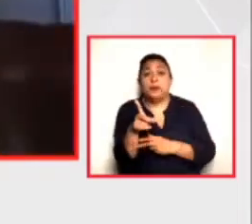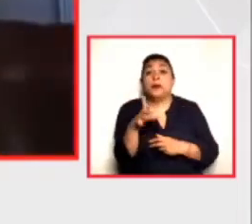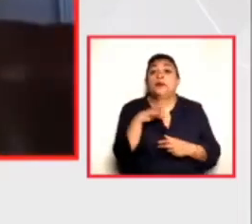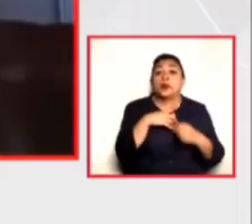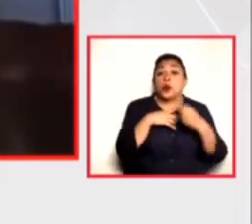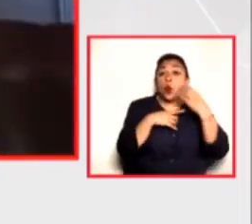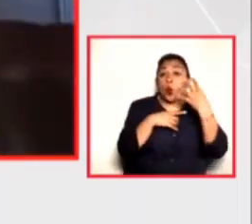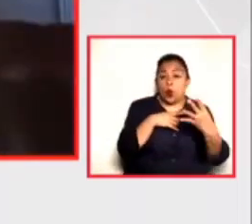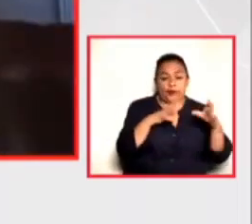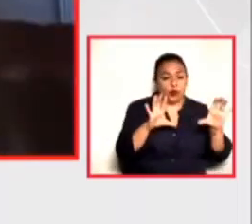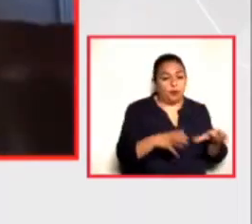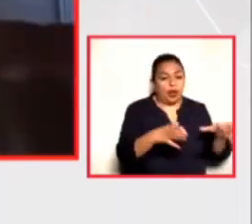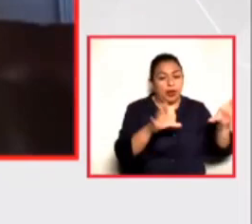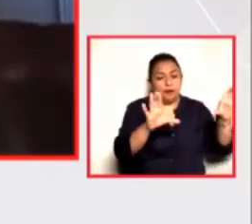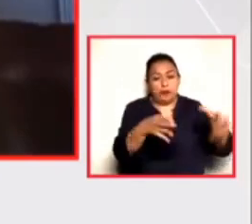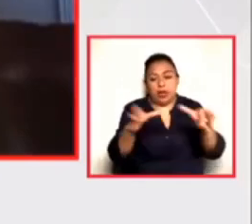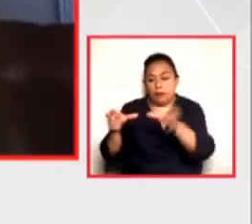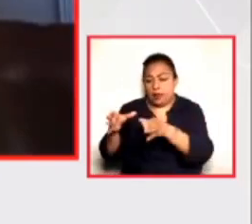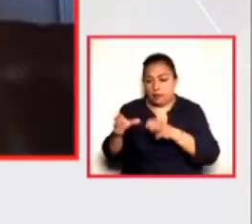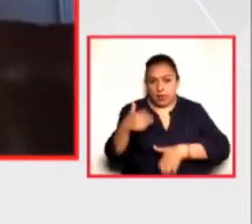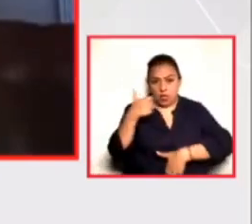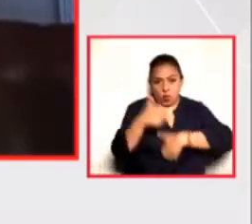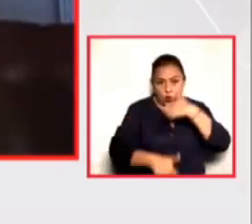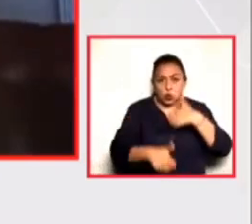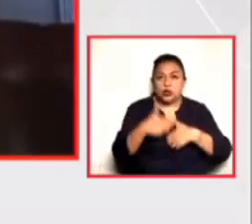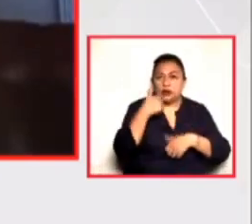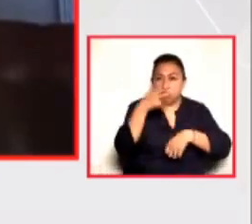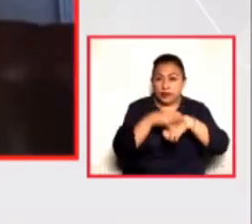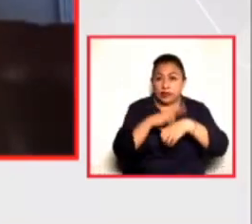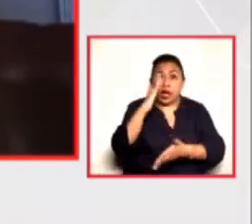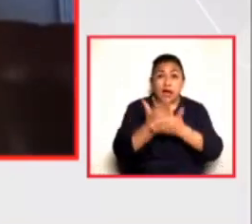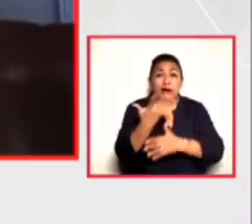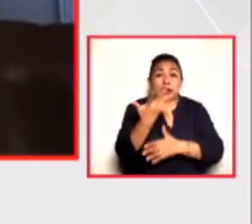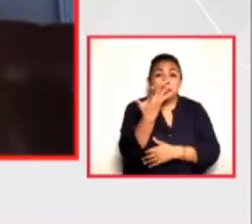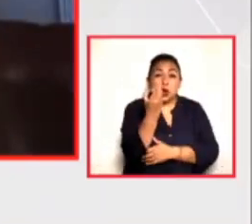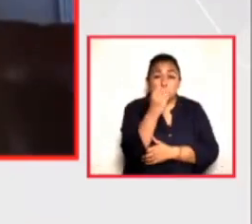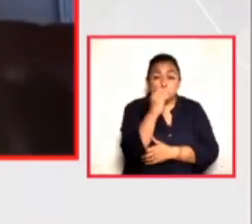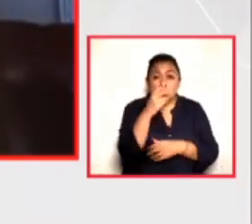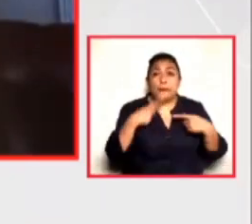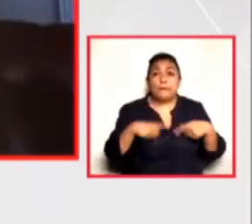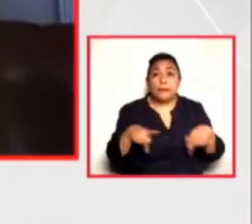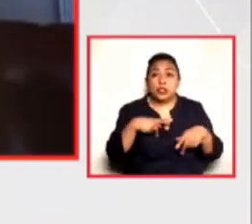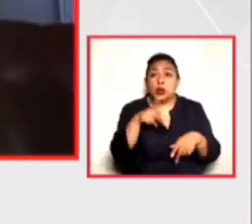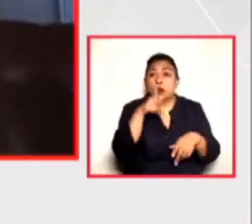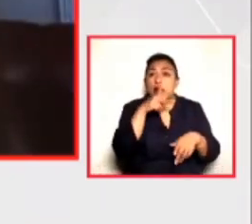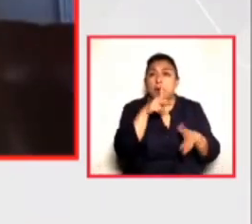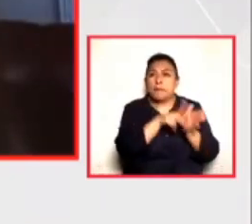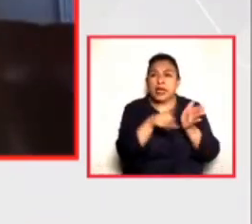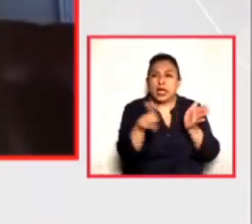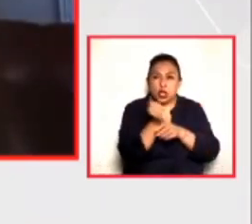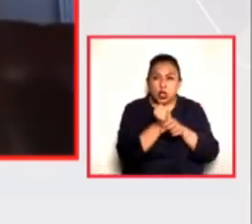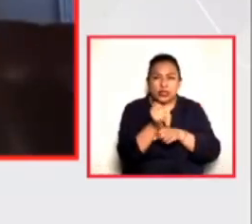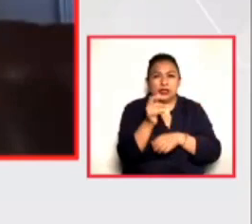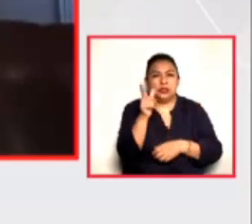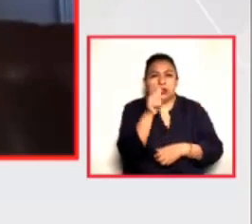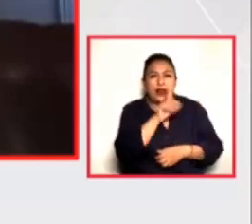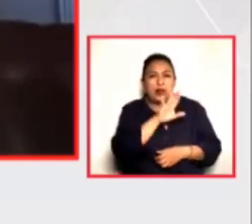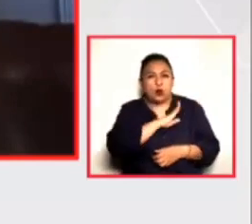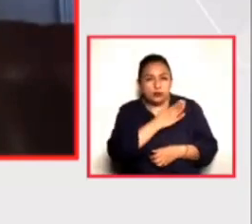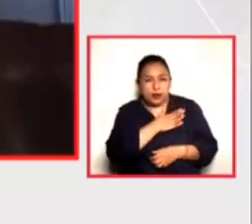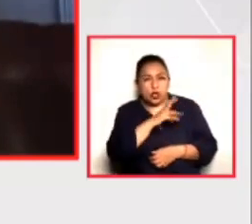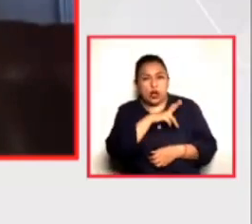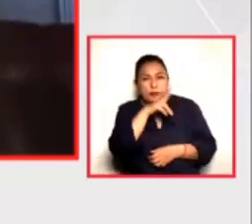concurso y quiero decir que hasta el 5 de octubre los periodistas de lengua española y portuguesa de todo el continente, de España